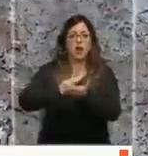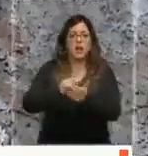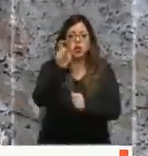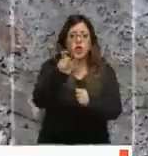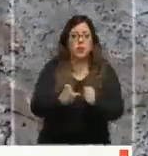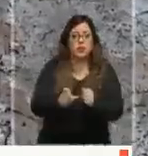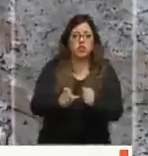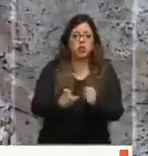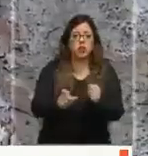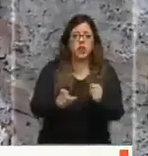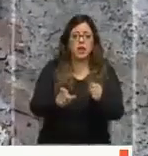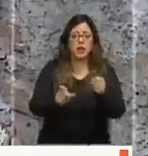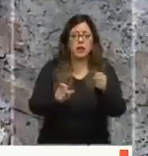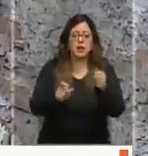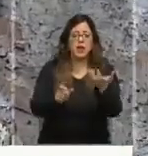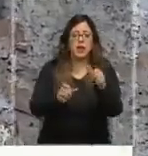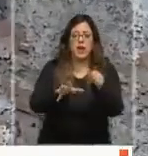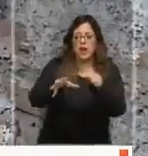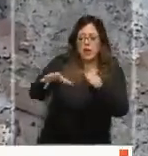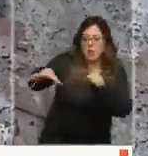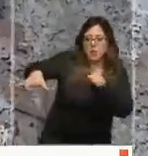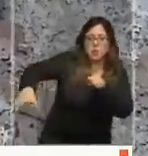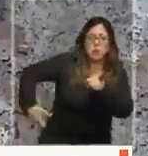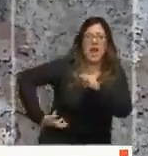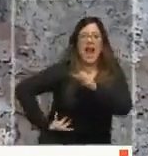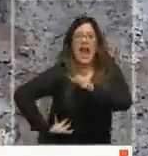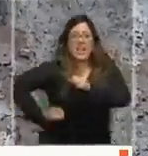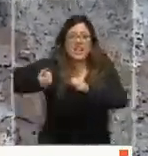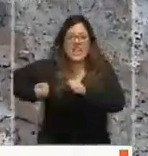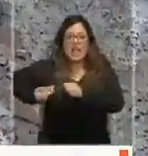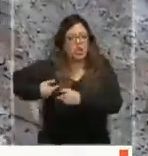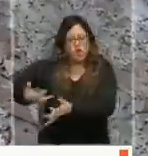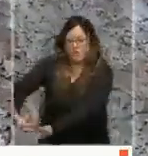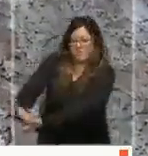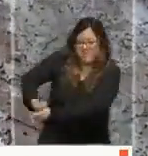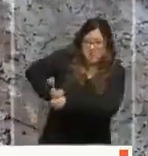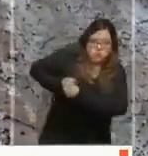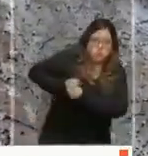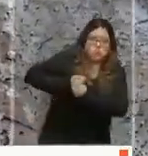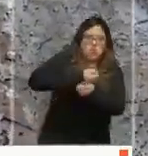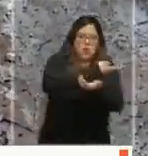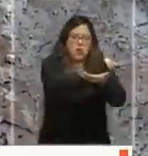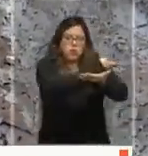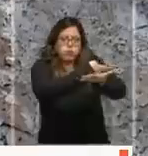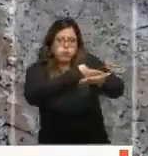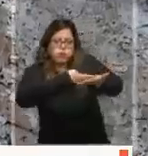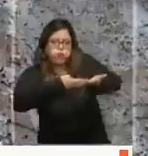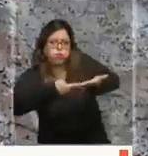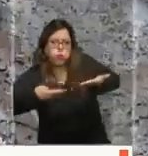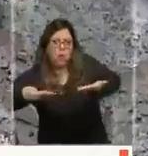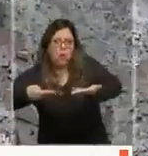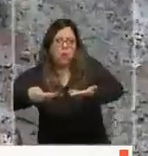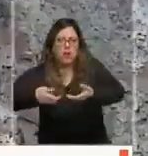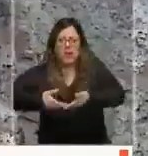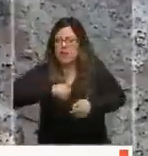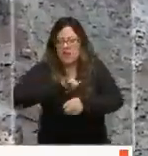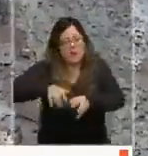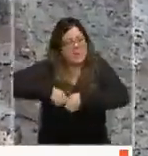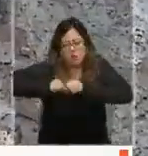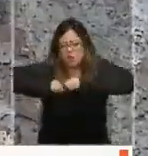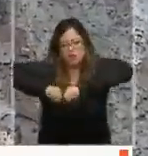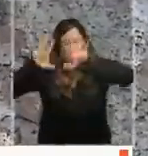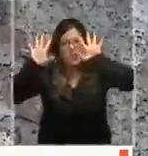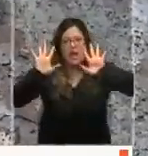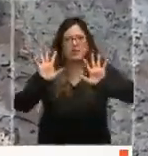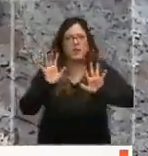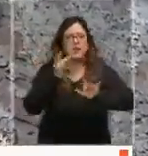el copiloto saca la mano, toma la cartera y yo no la solté. Me arrastró de allá hasta acá. De ahí la tuve que soltar porque él